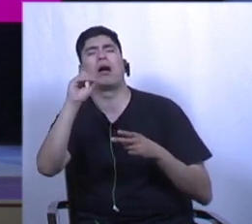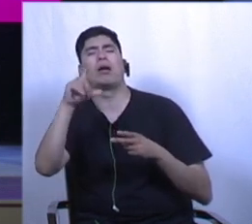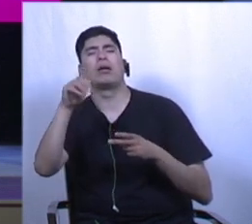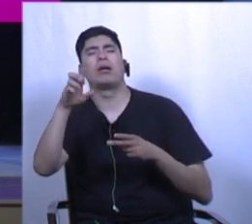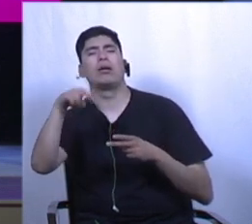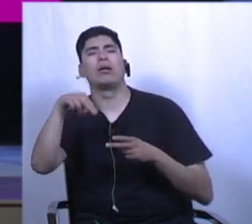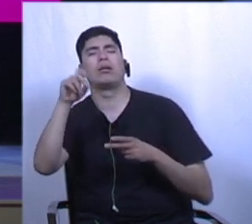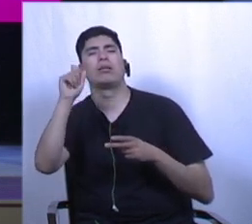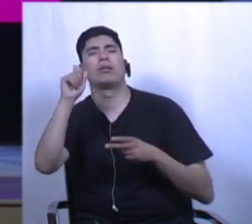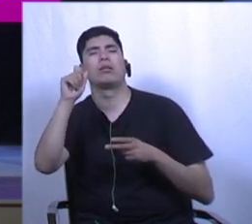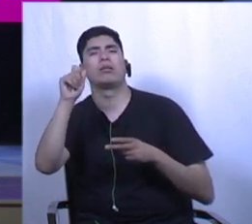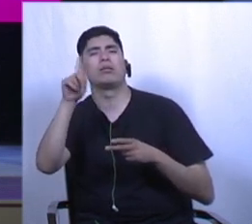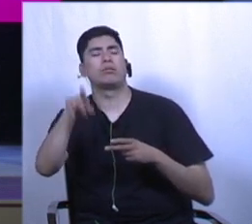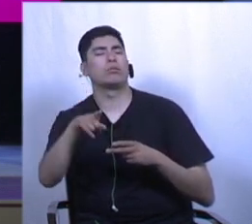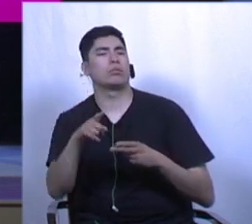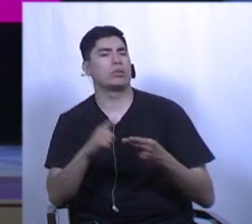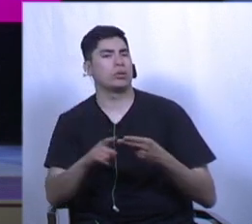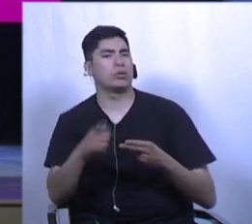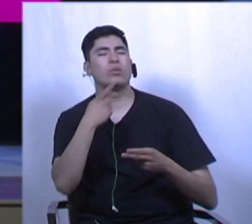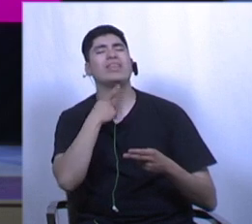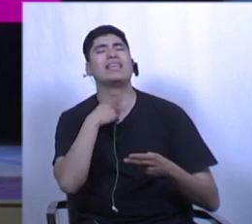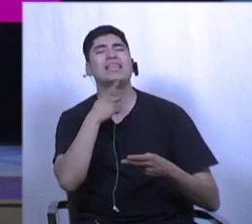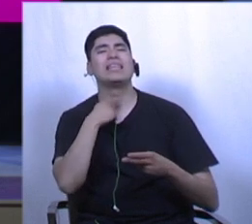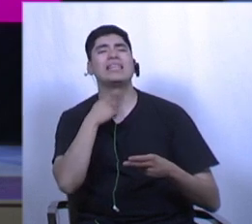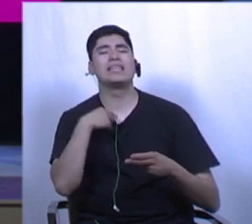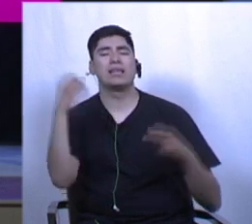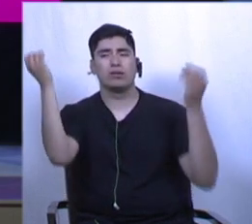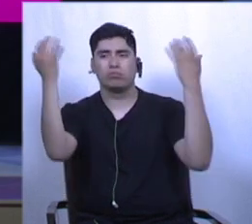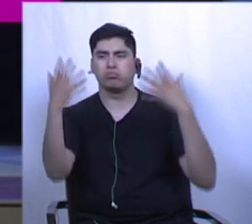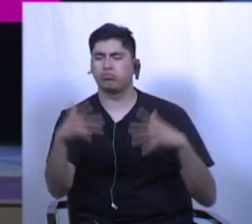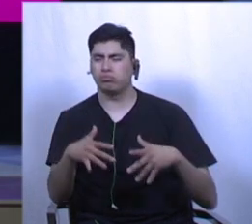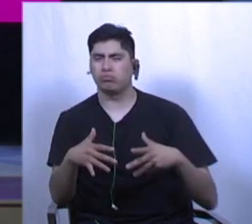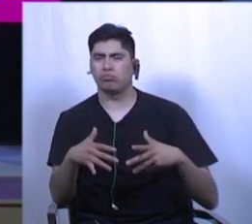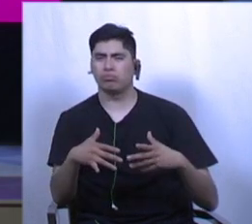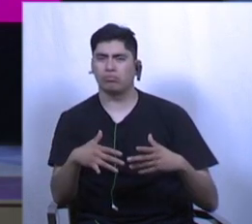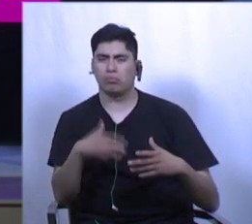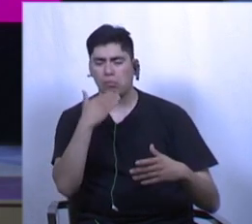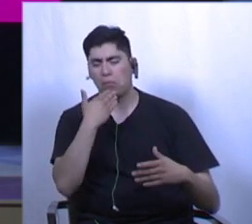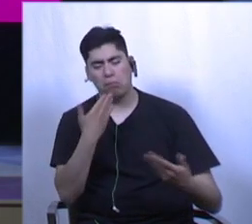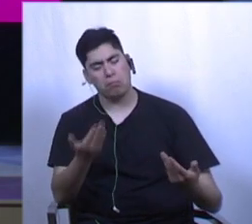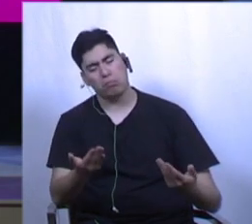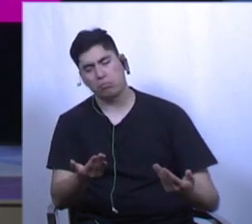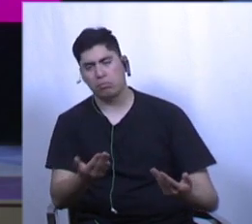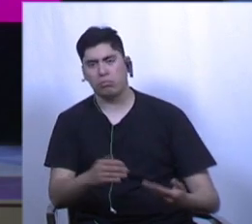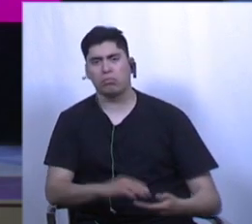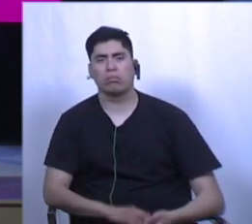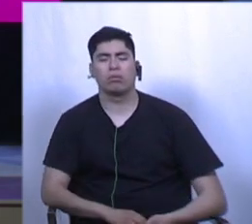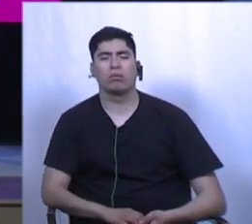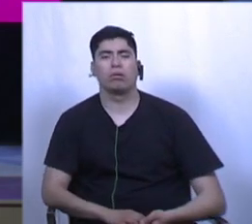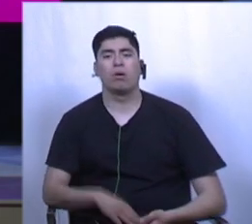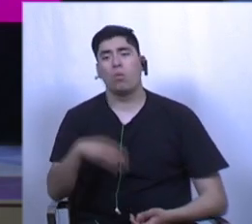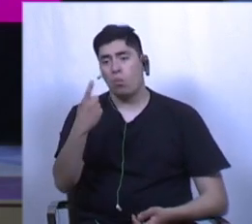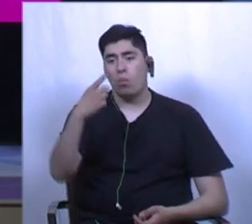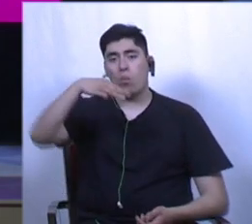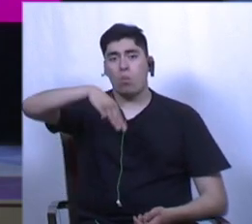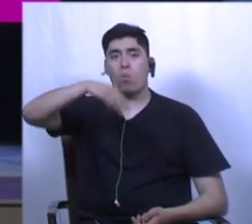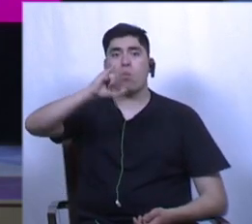Estuvimos interesados también en las precipitaciones, cómo un microbio